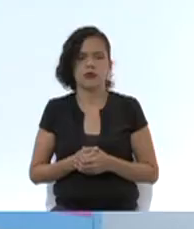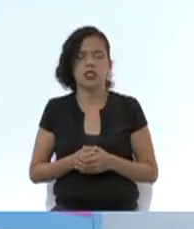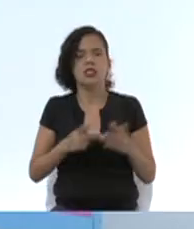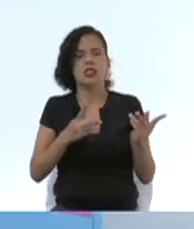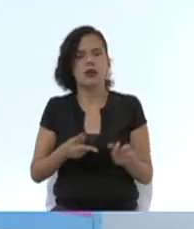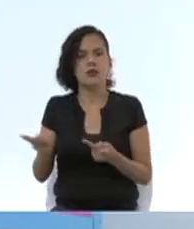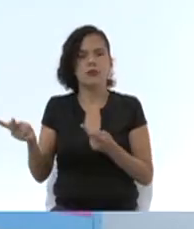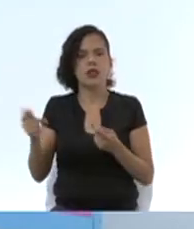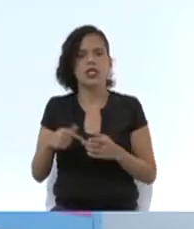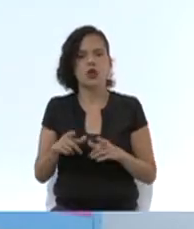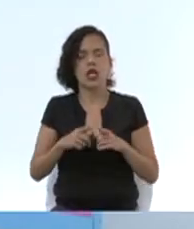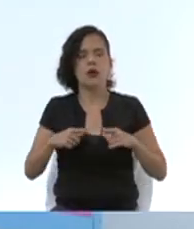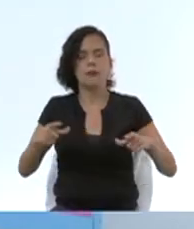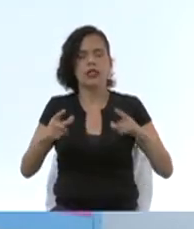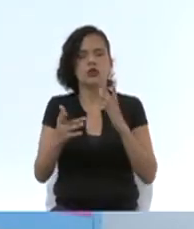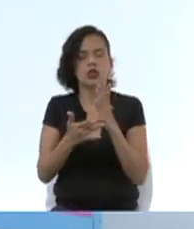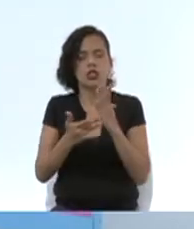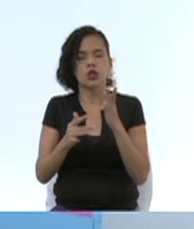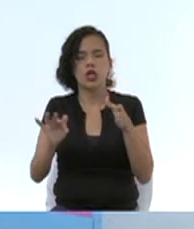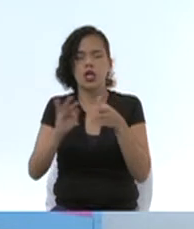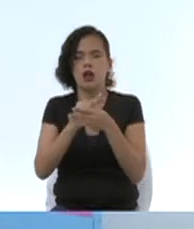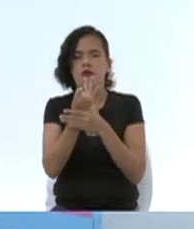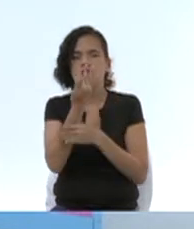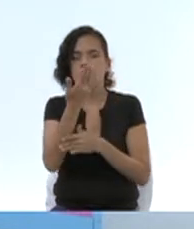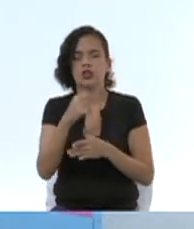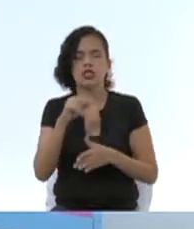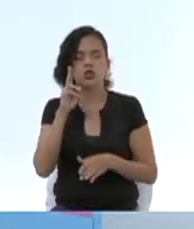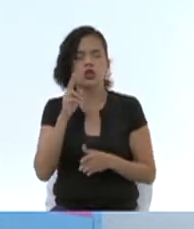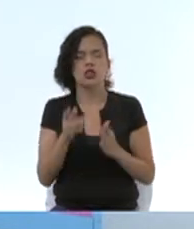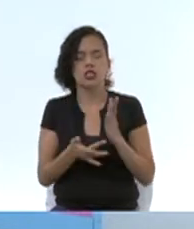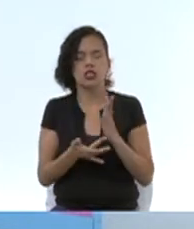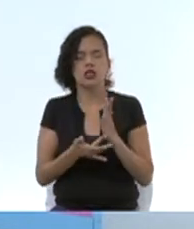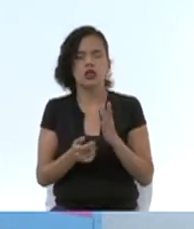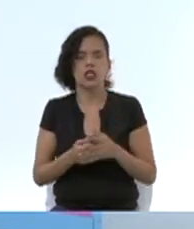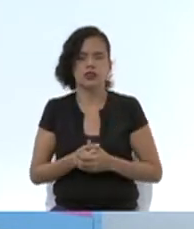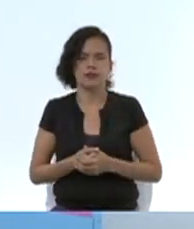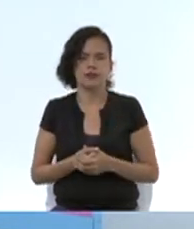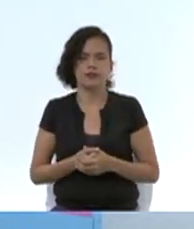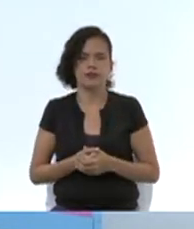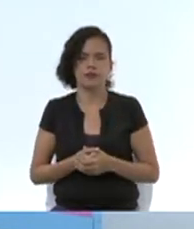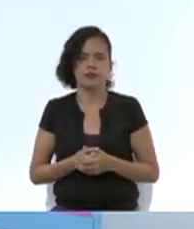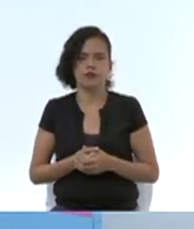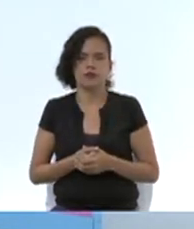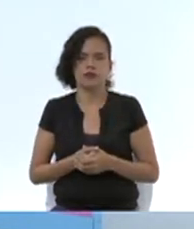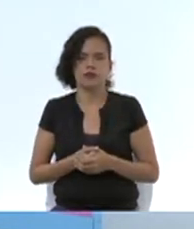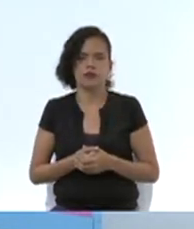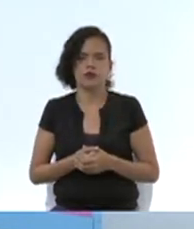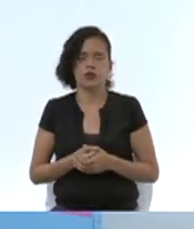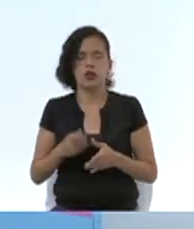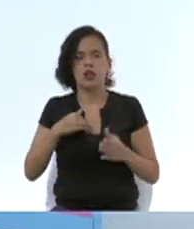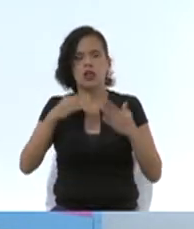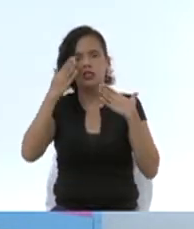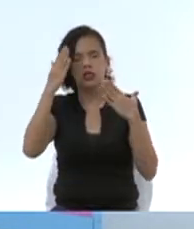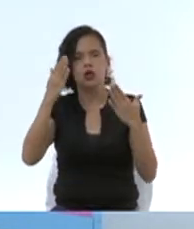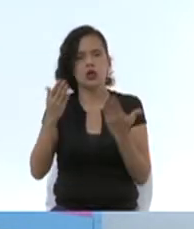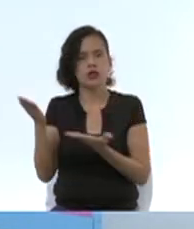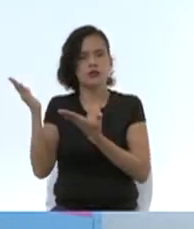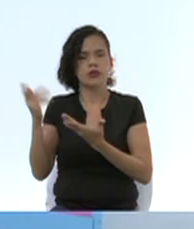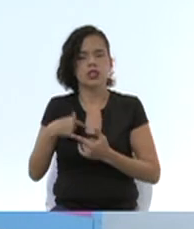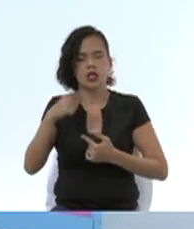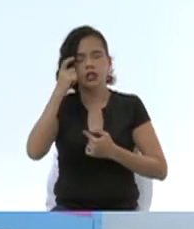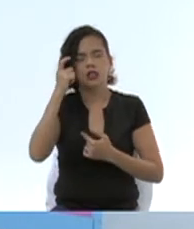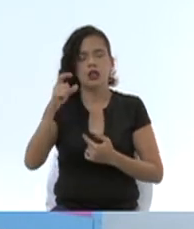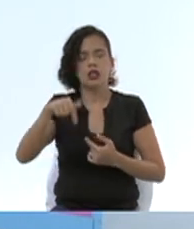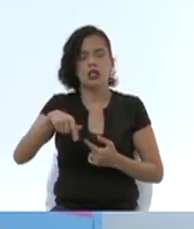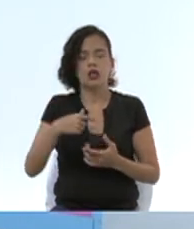Sean bienvenidos a nuestro segmento TIC de la Fundación Bolivariana de Informática y Telemática, Fundavit. Les saluda Gabriela Martínez y el